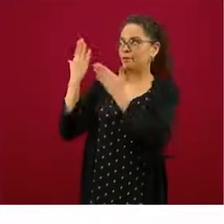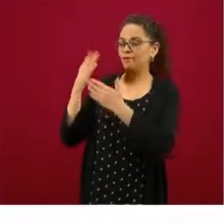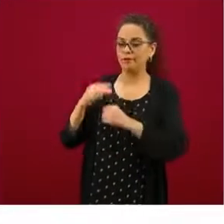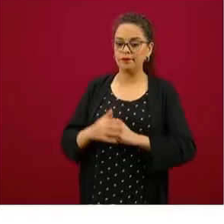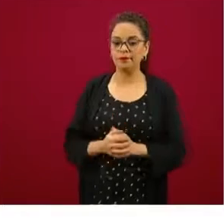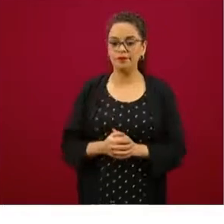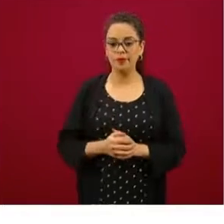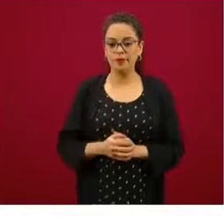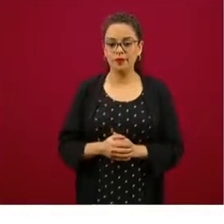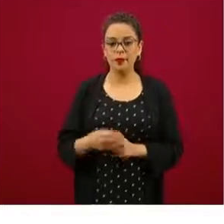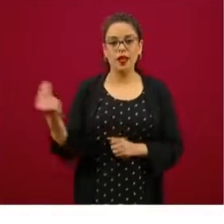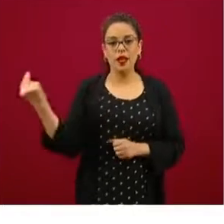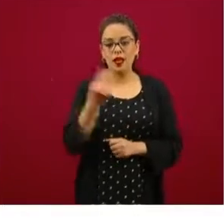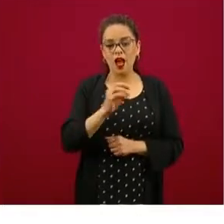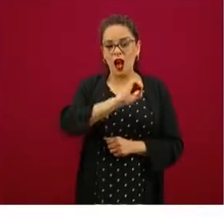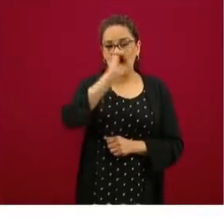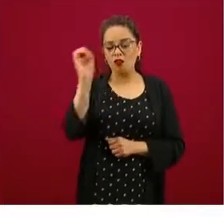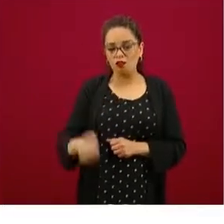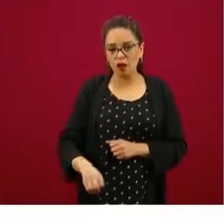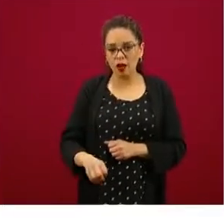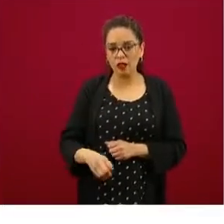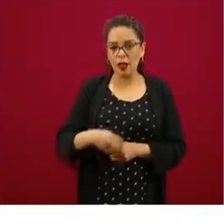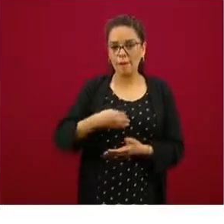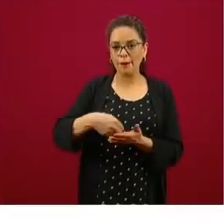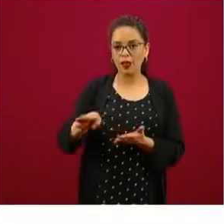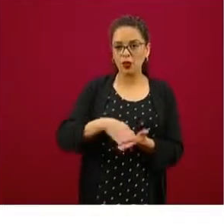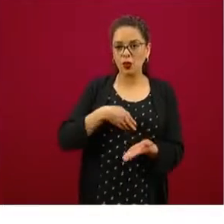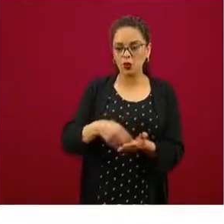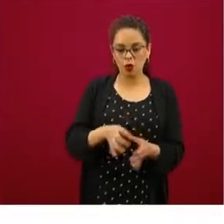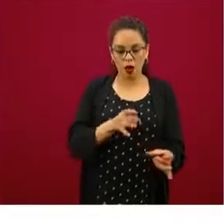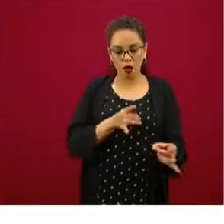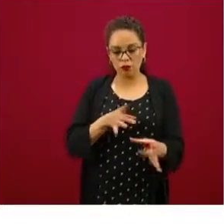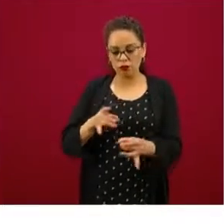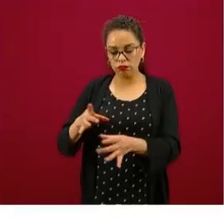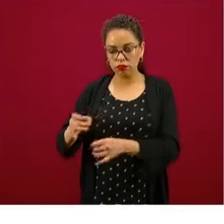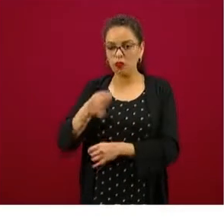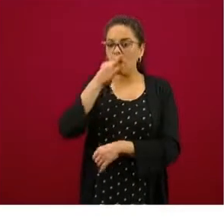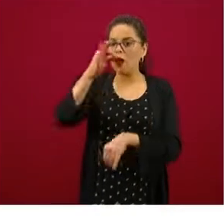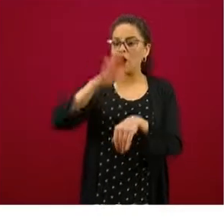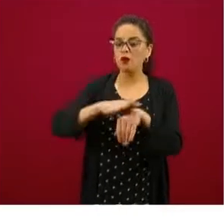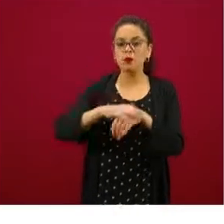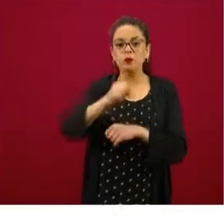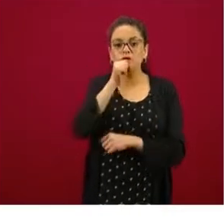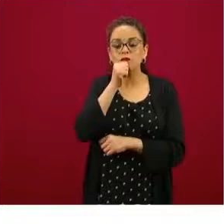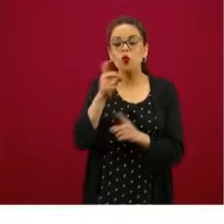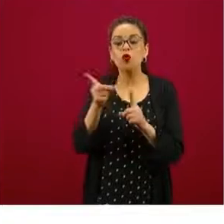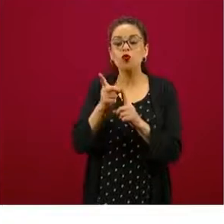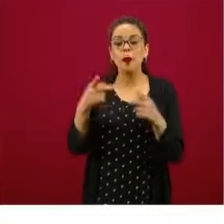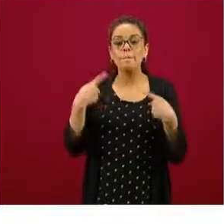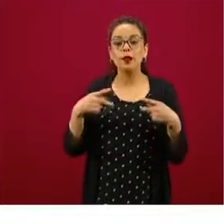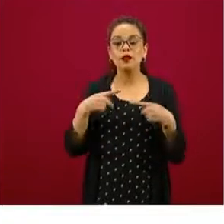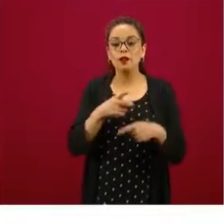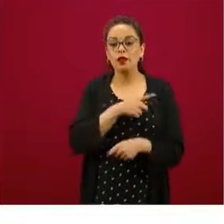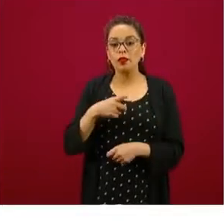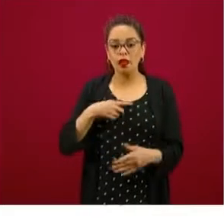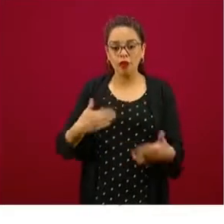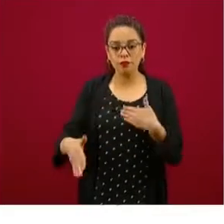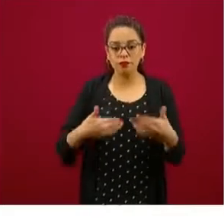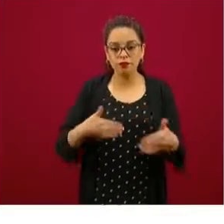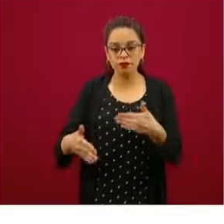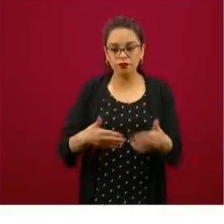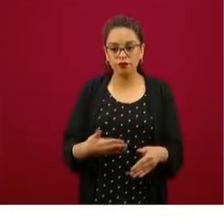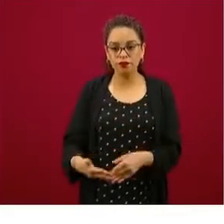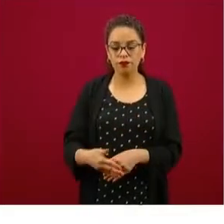señalado, pintado literalmente, con señales por dónde debe de caminar la gente y en qué sentido. Eso es la